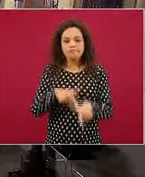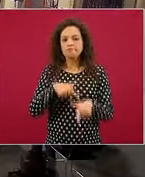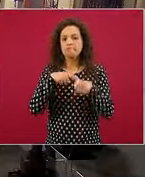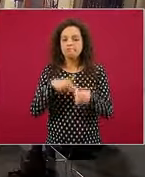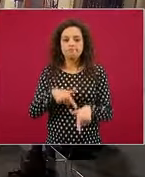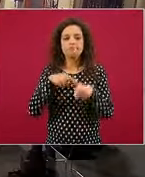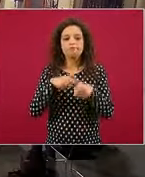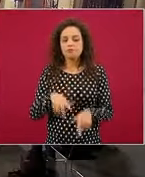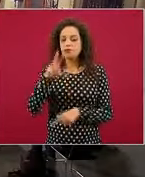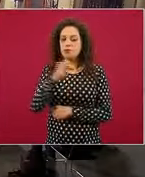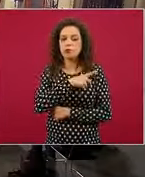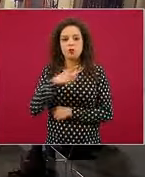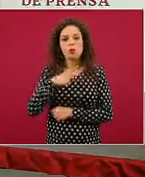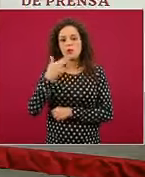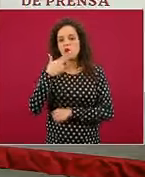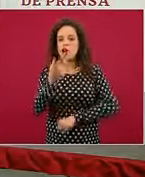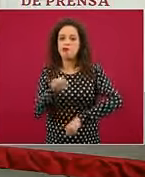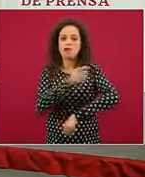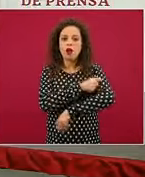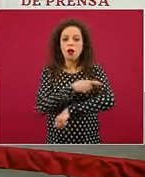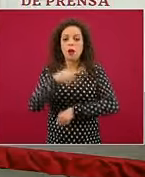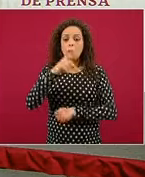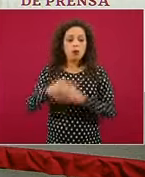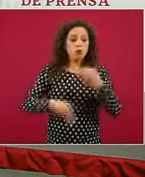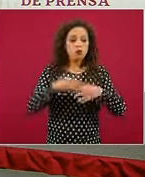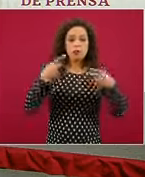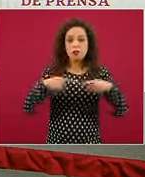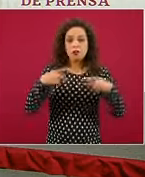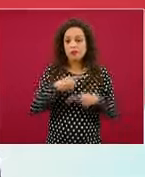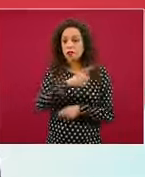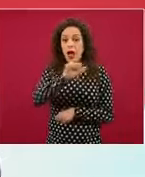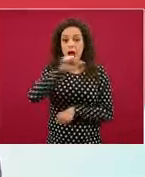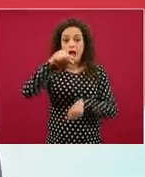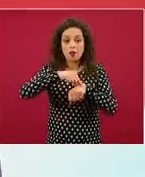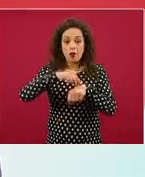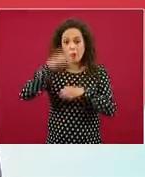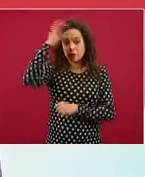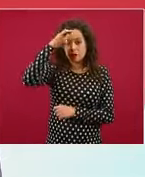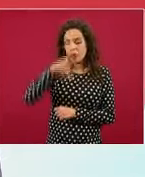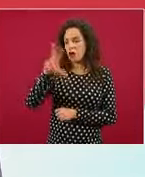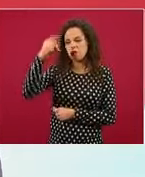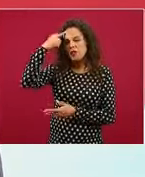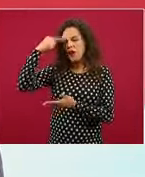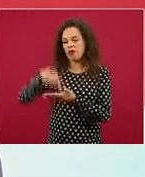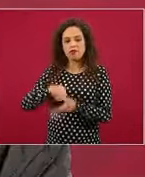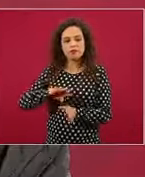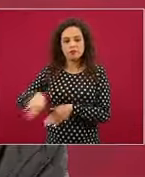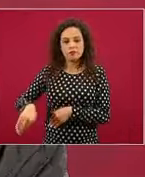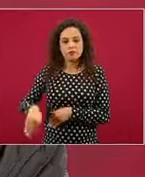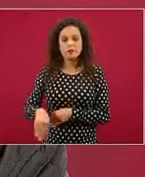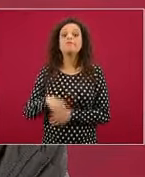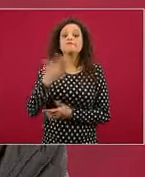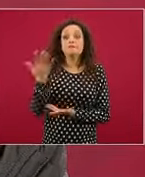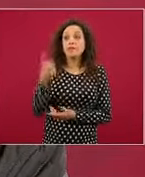cree por razones obvias, pero causó un enorme daño a tal grado que el sarampión reemergió en